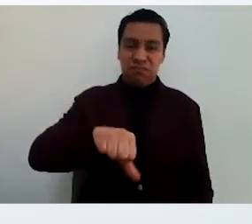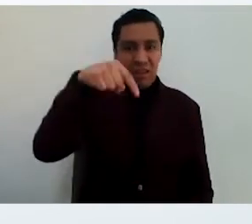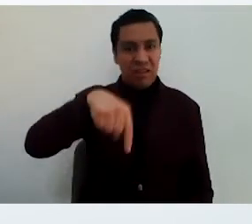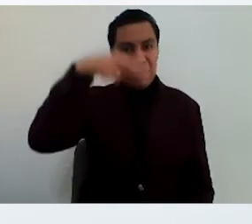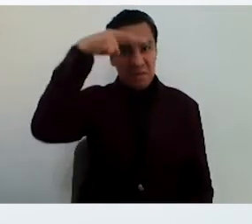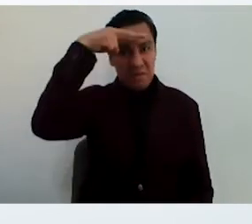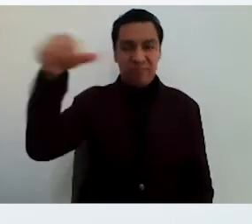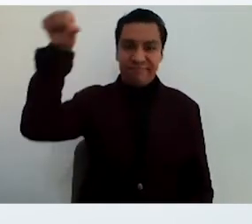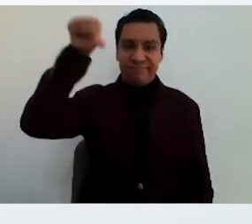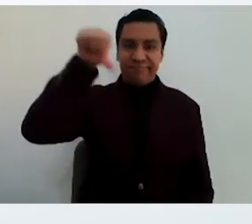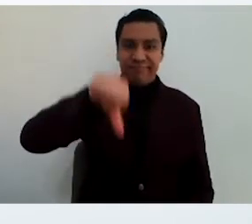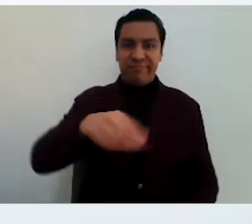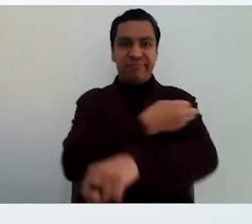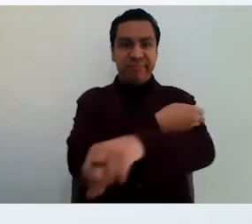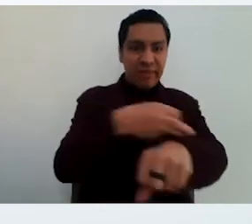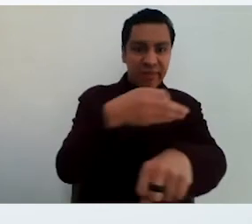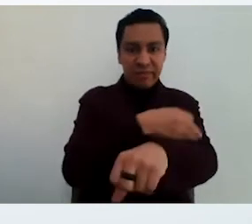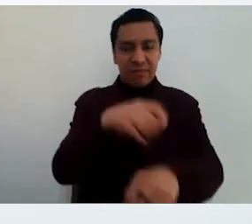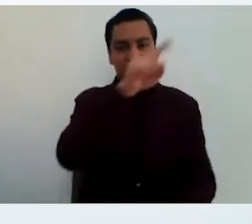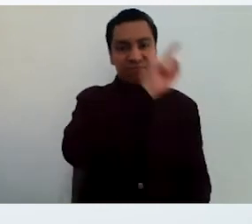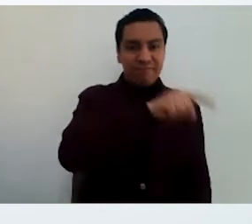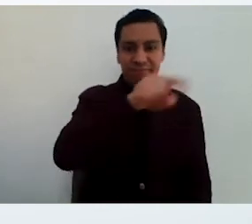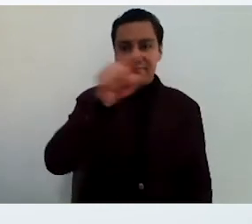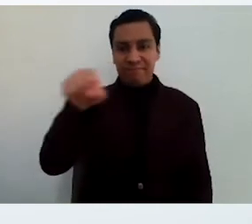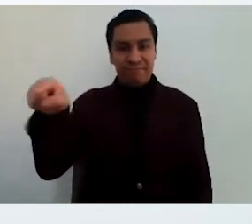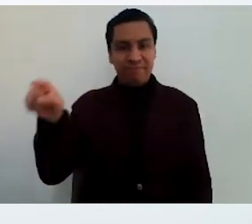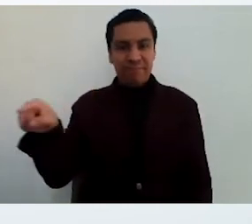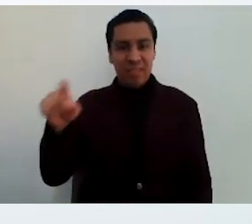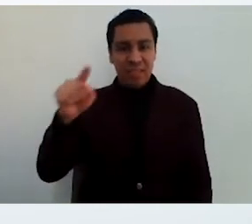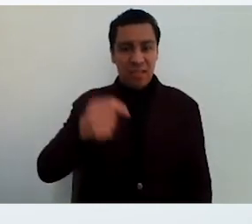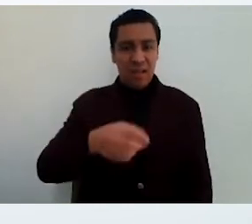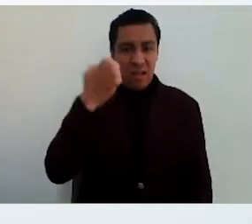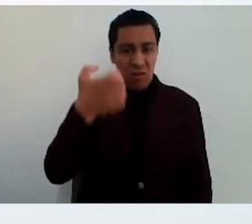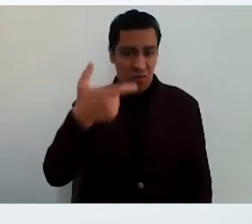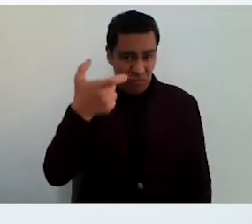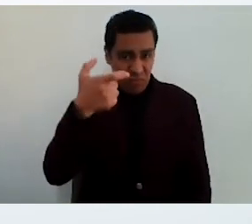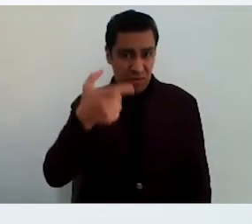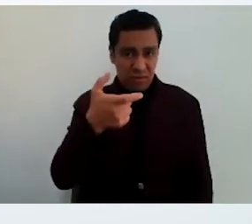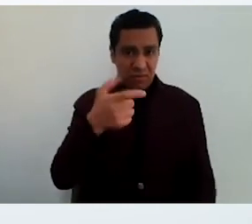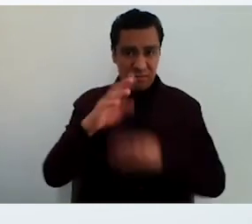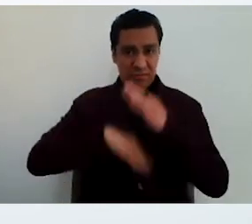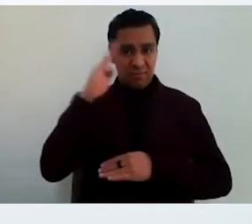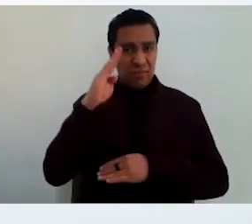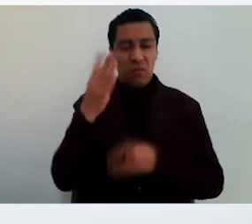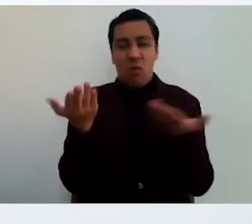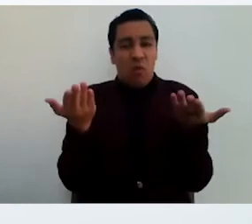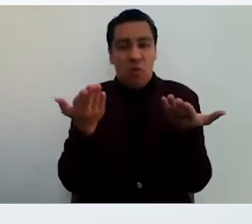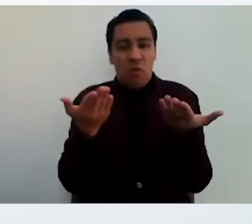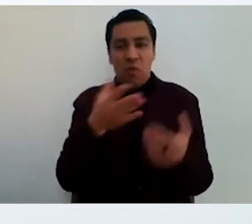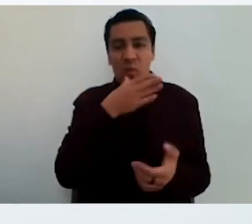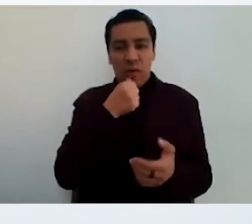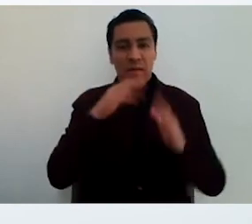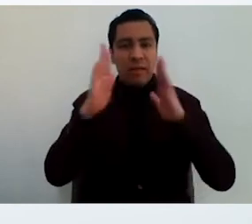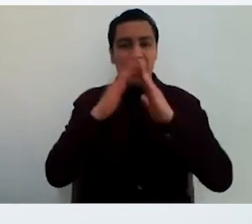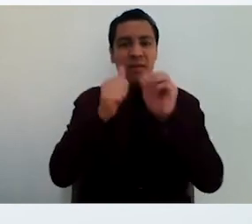familiar muy lastimada, efectivamente, pues no todos se pueden dar el lujo de no salir de su casa